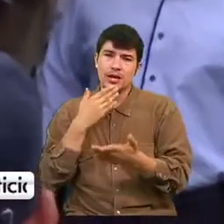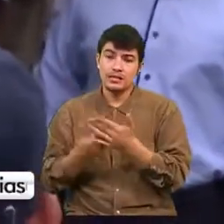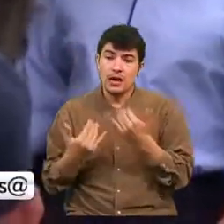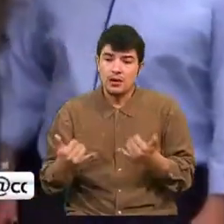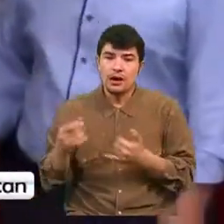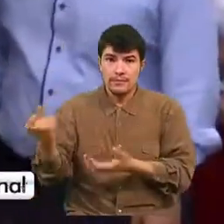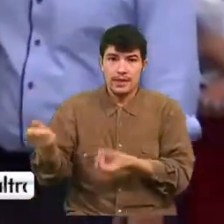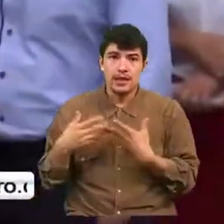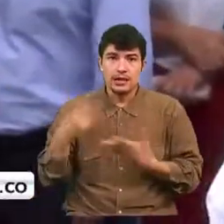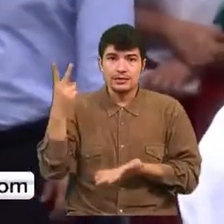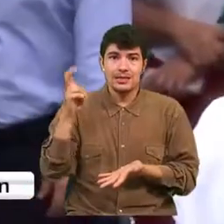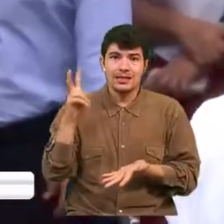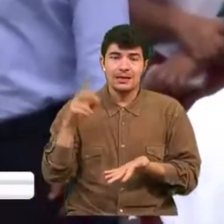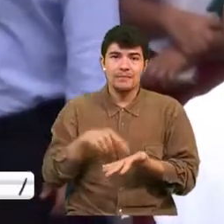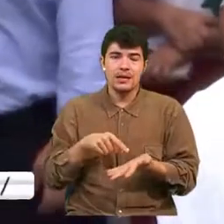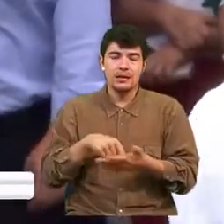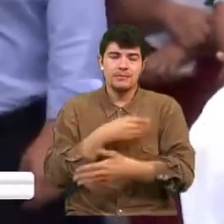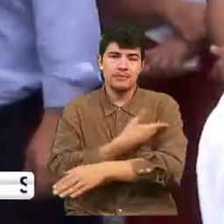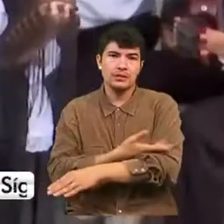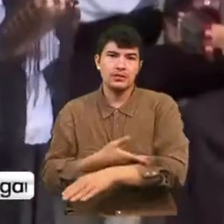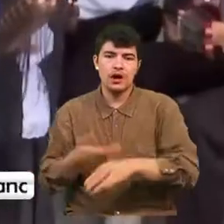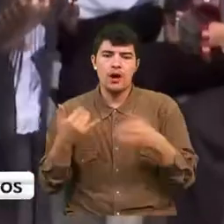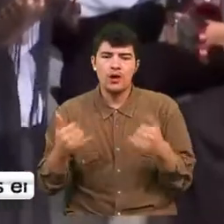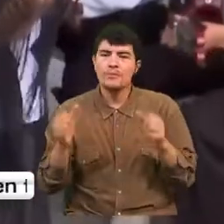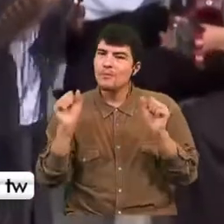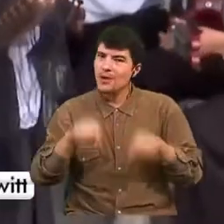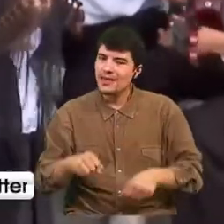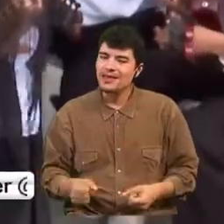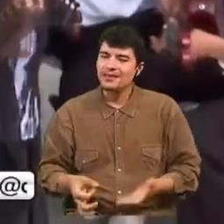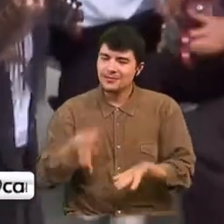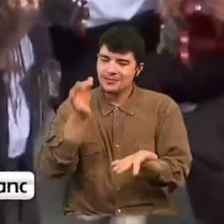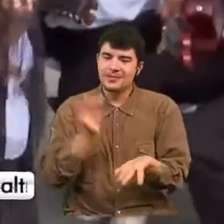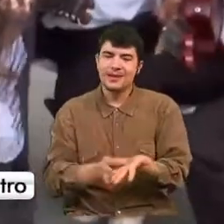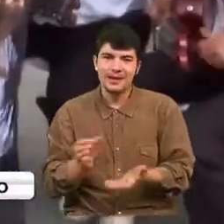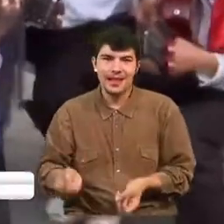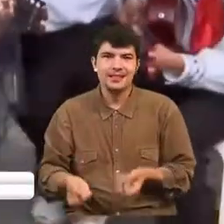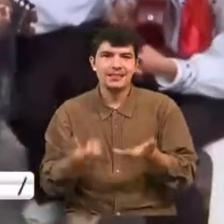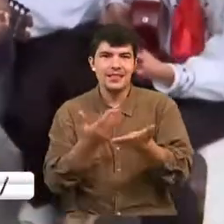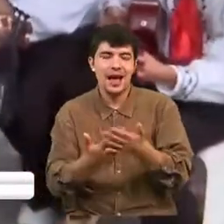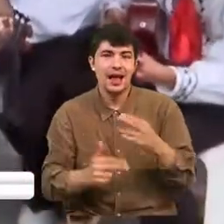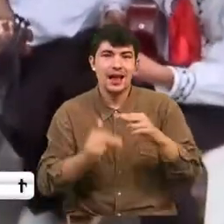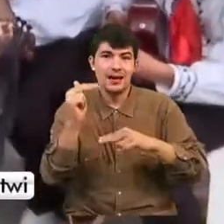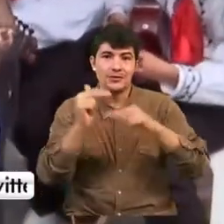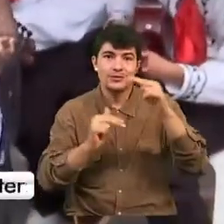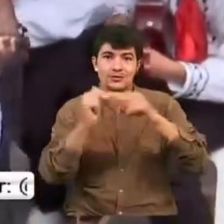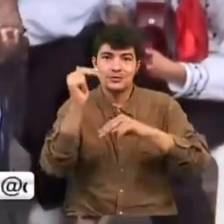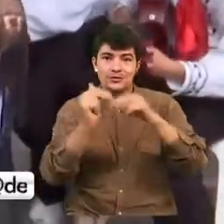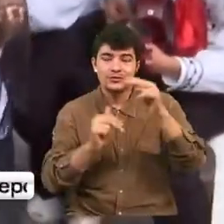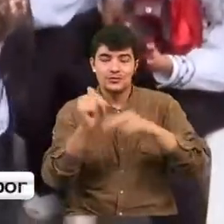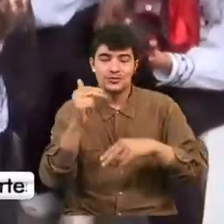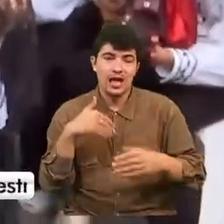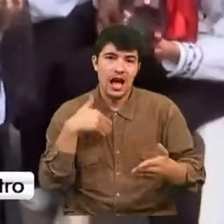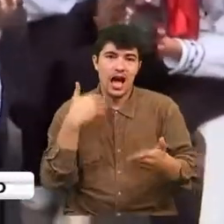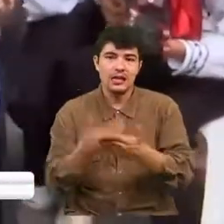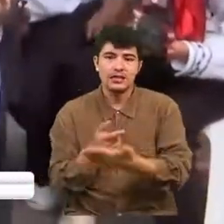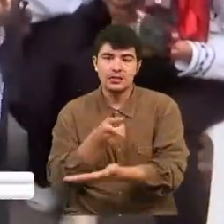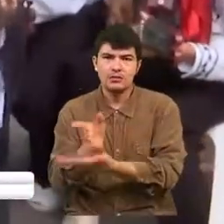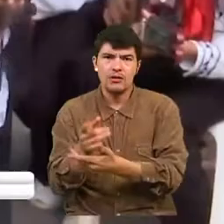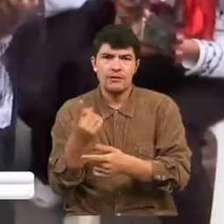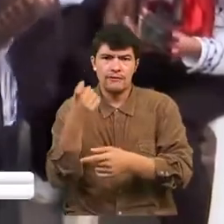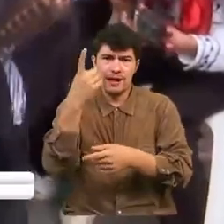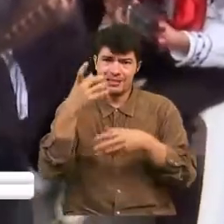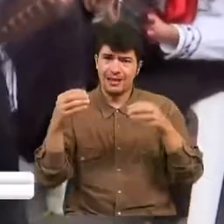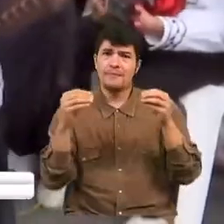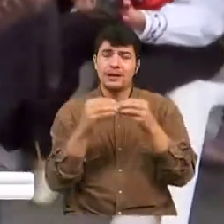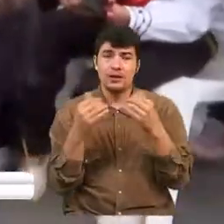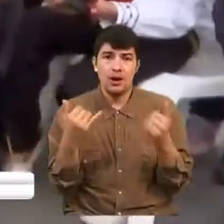otros 7.000 millones de pesos adicionales, pudimos ahí cumplirle a Jesús María de entregar esta vía pavimentada hasta el municipio, pero que falta mucho más. Hoy